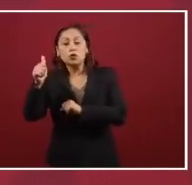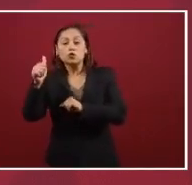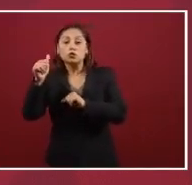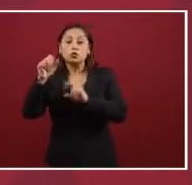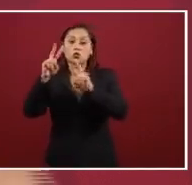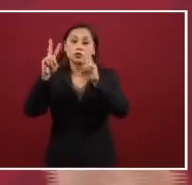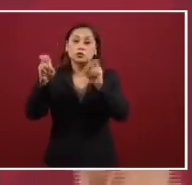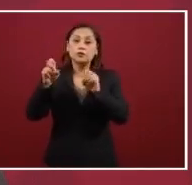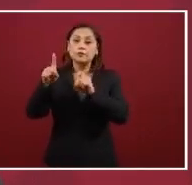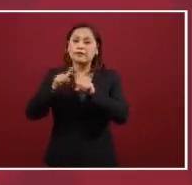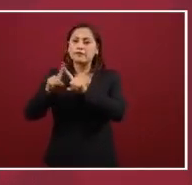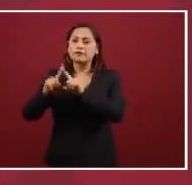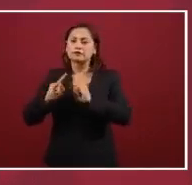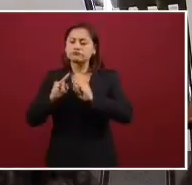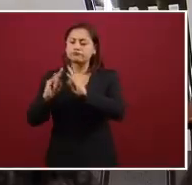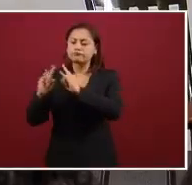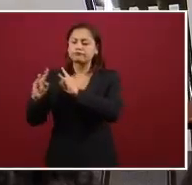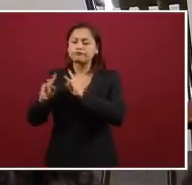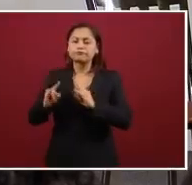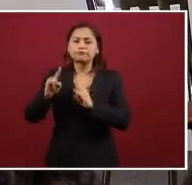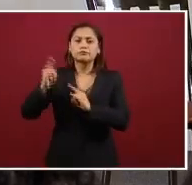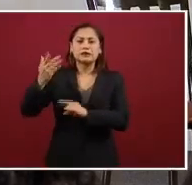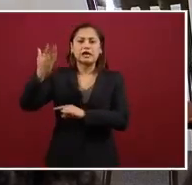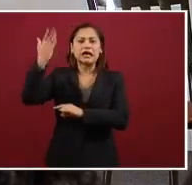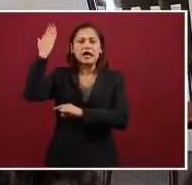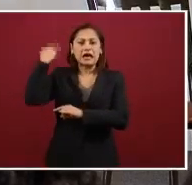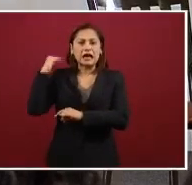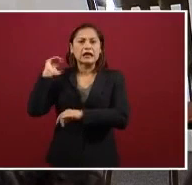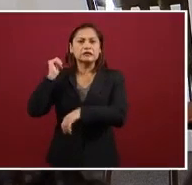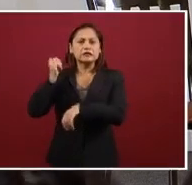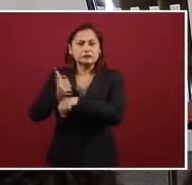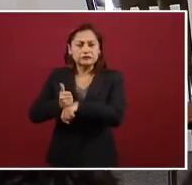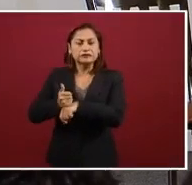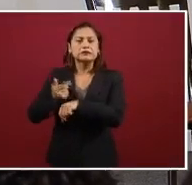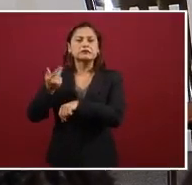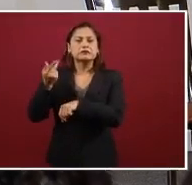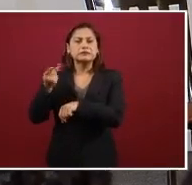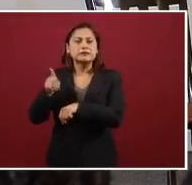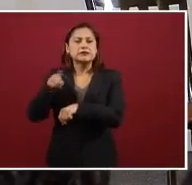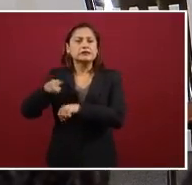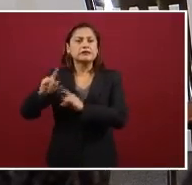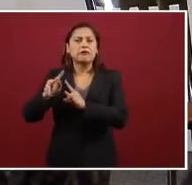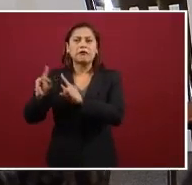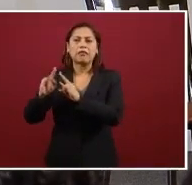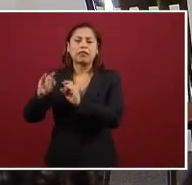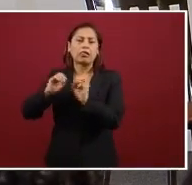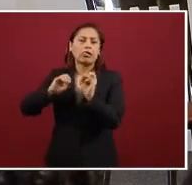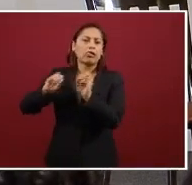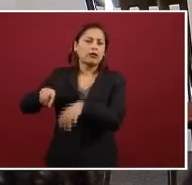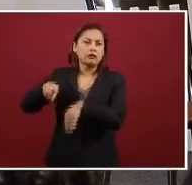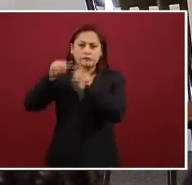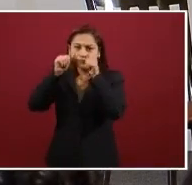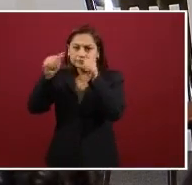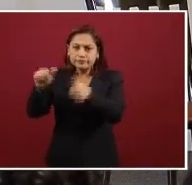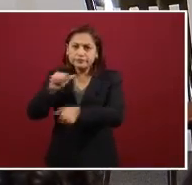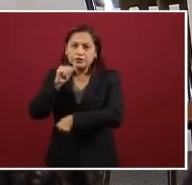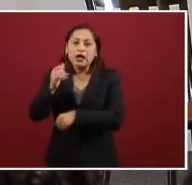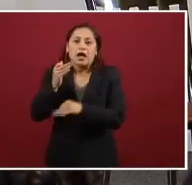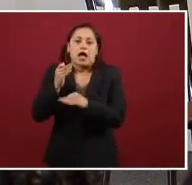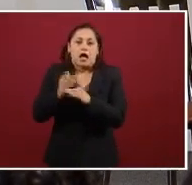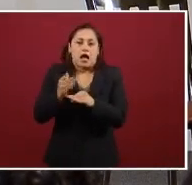La infraestructura que se recibió cuando empezó este gobierno estaba bastante abandonada. Se están reparando, se